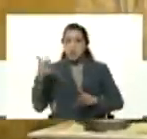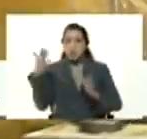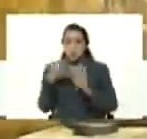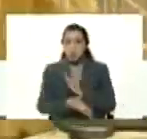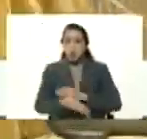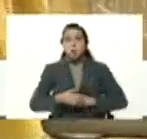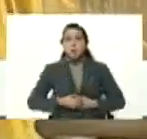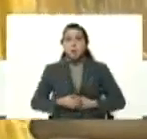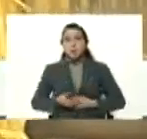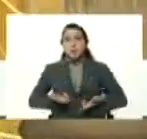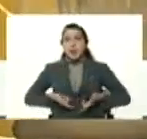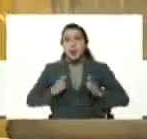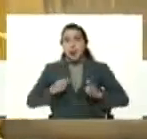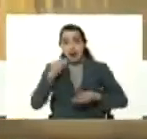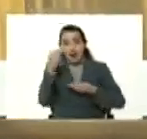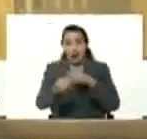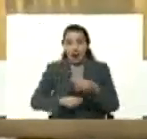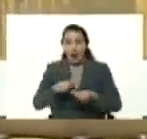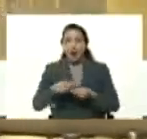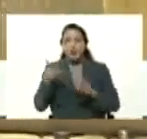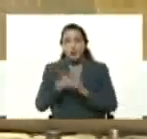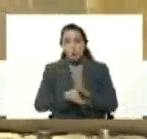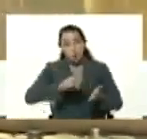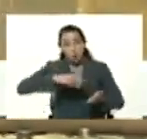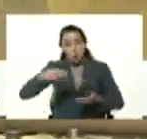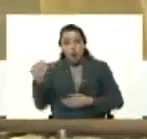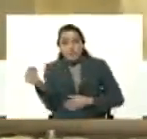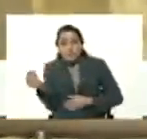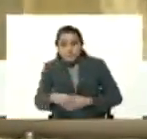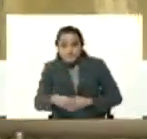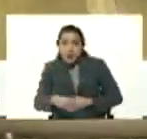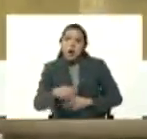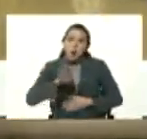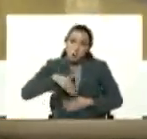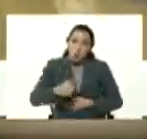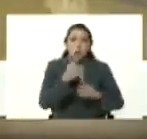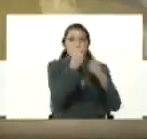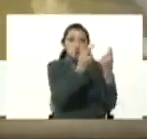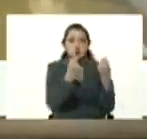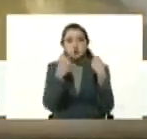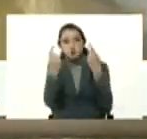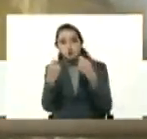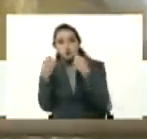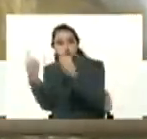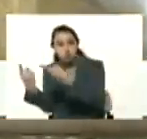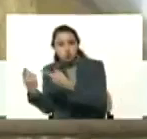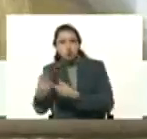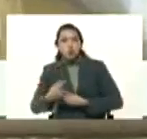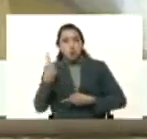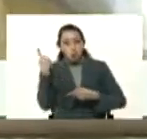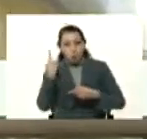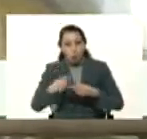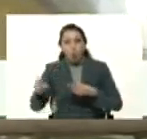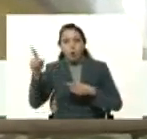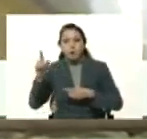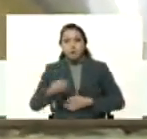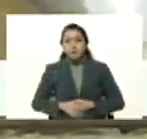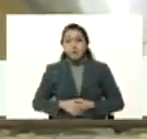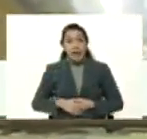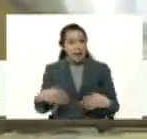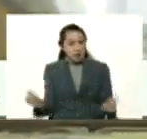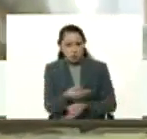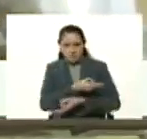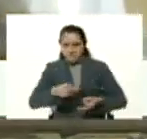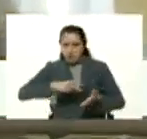posibilidad de generar un excedente que puede ser exportado a pasta de la mejor calidad